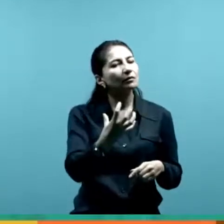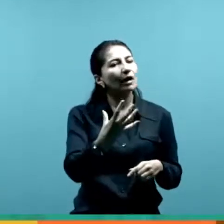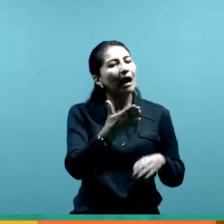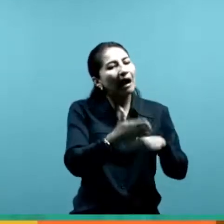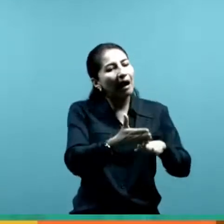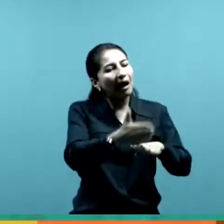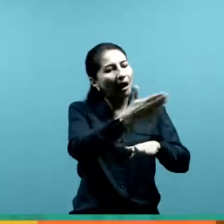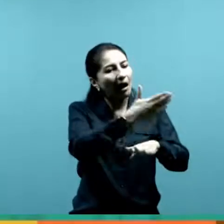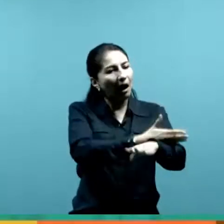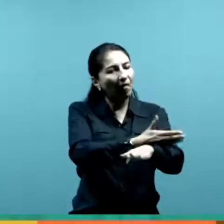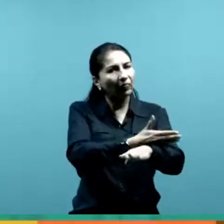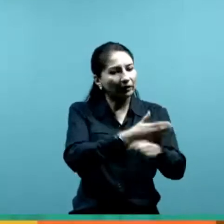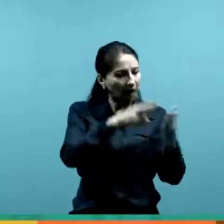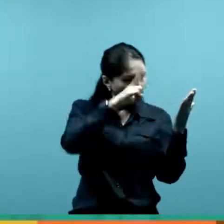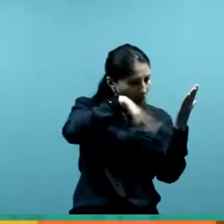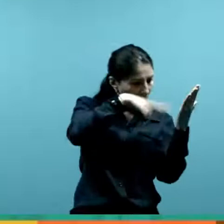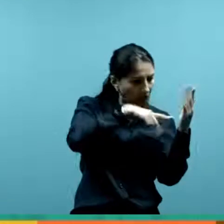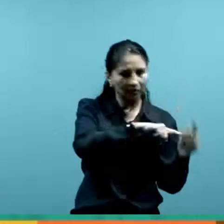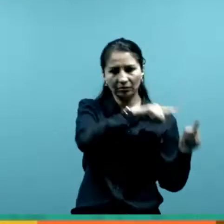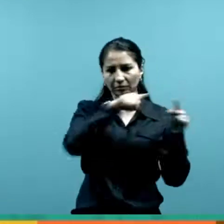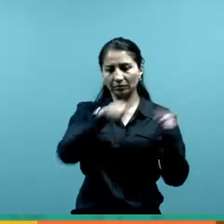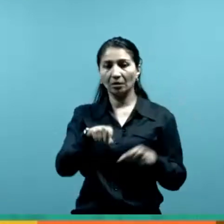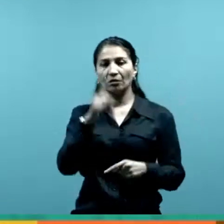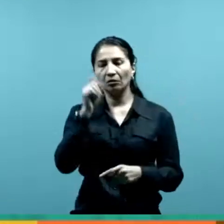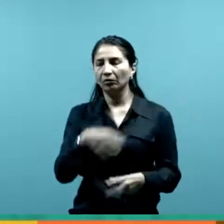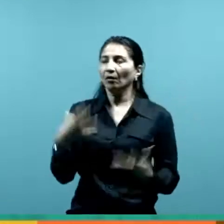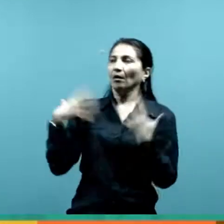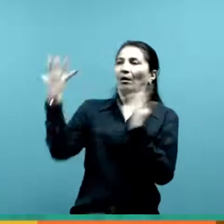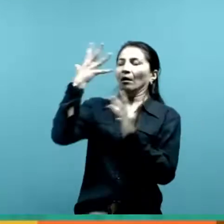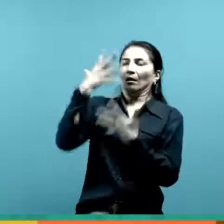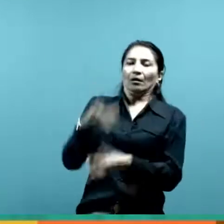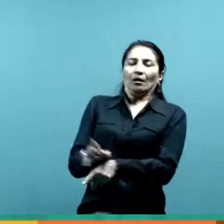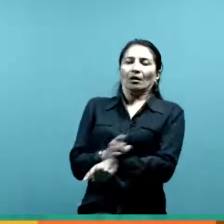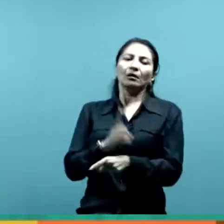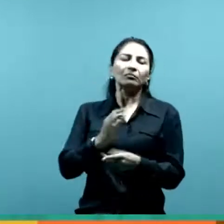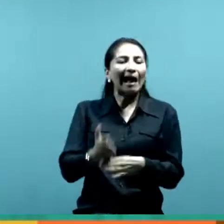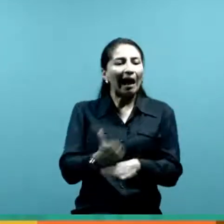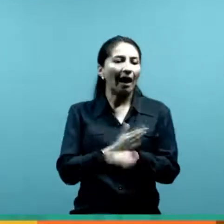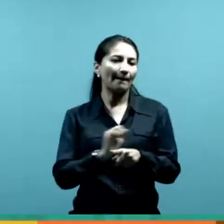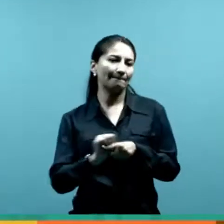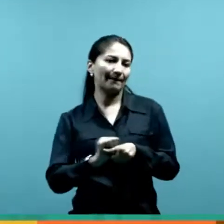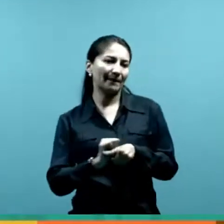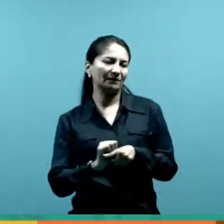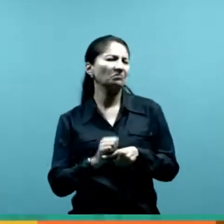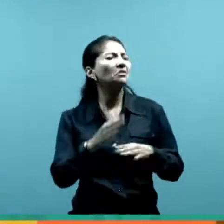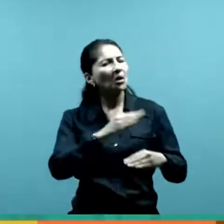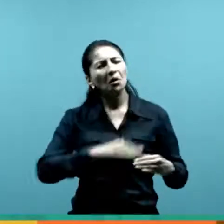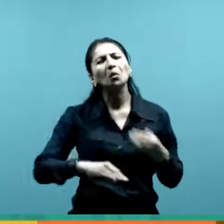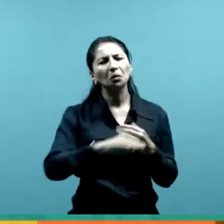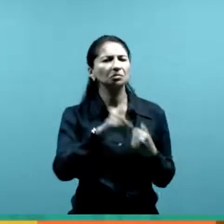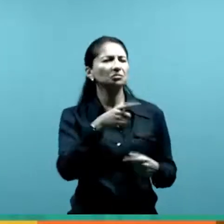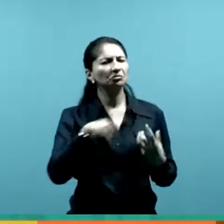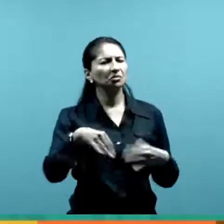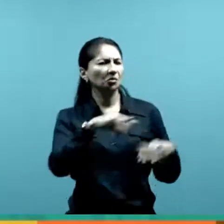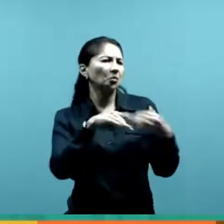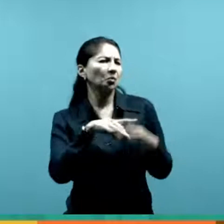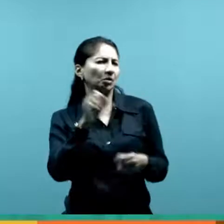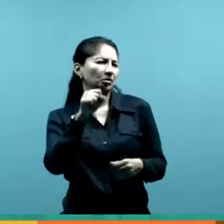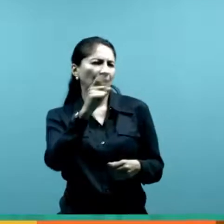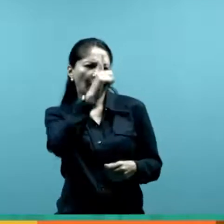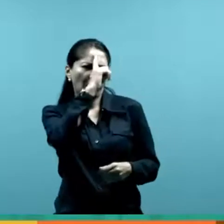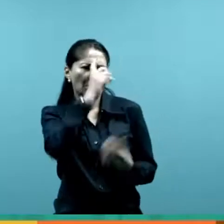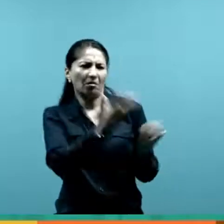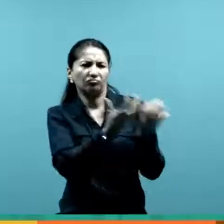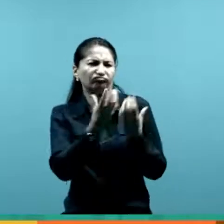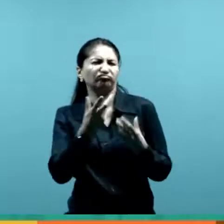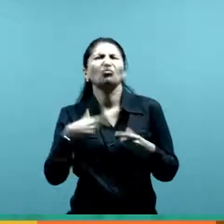a prepararse para lo que van a encontrar allí. Entonces la respuesta es sí, hay visitantes alemanes, así como